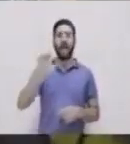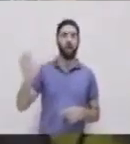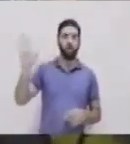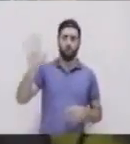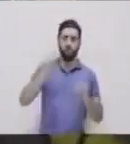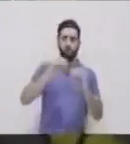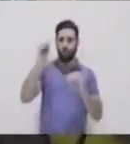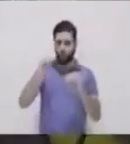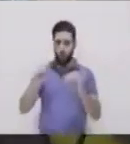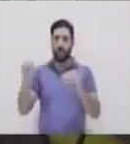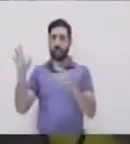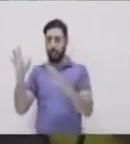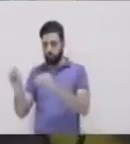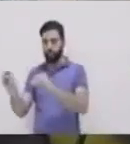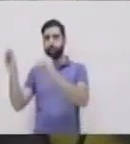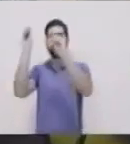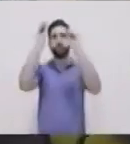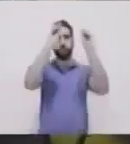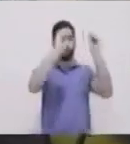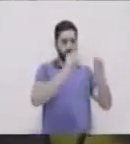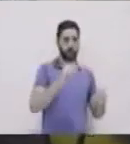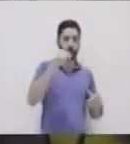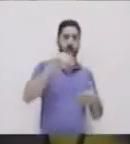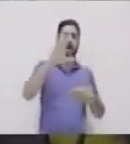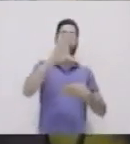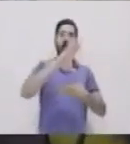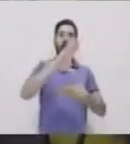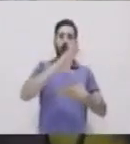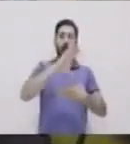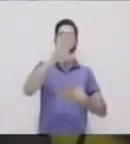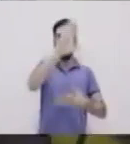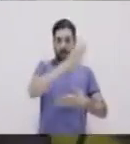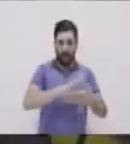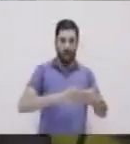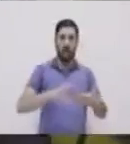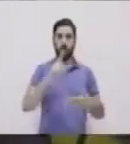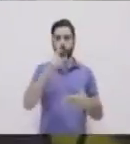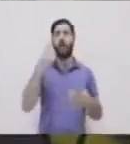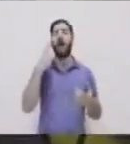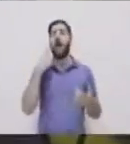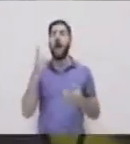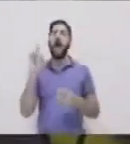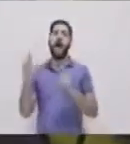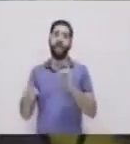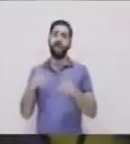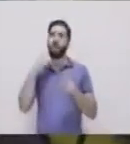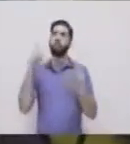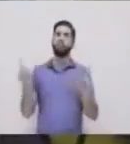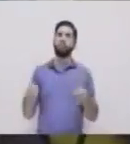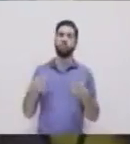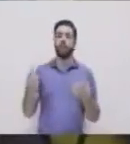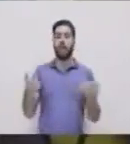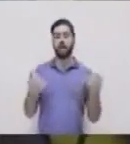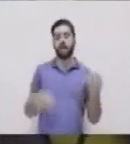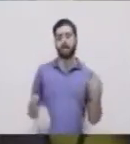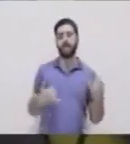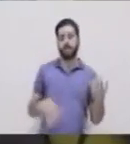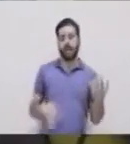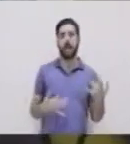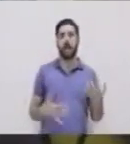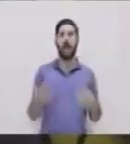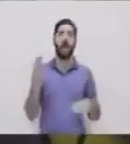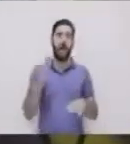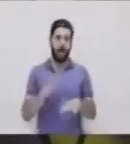Europa, después ya pasa a América, y en toda Latinoamérica usted va a oír la música popular tocada con